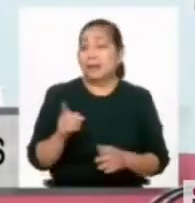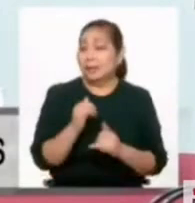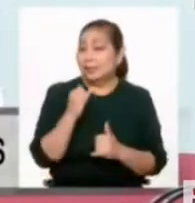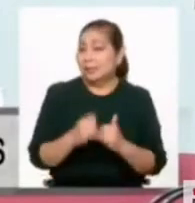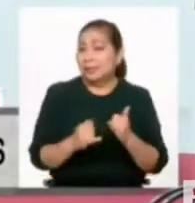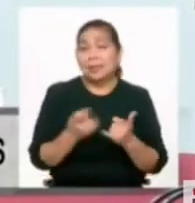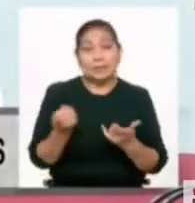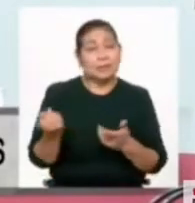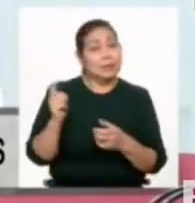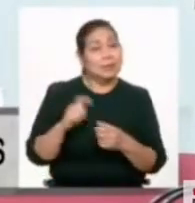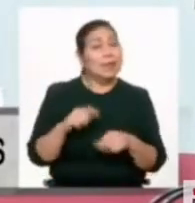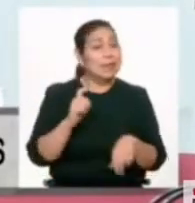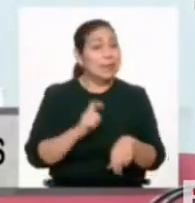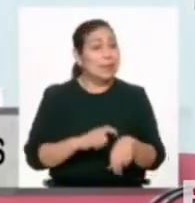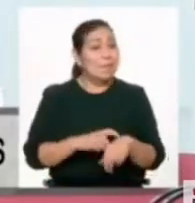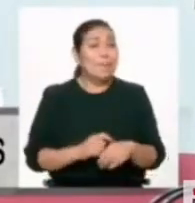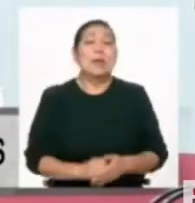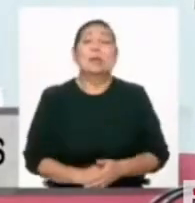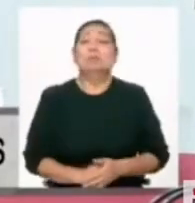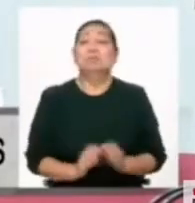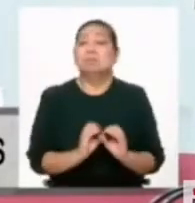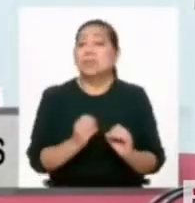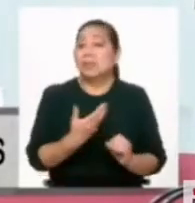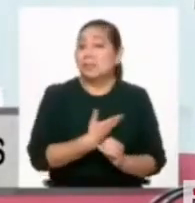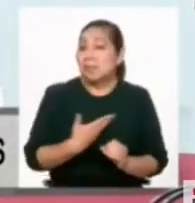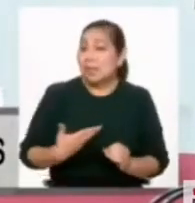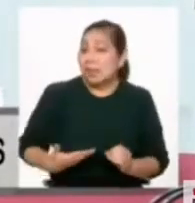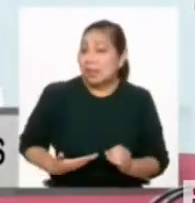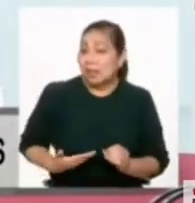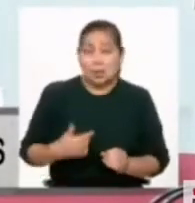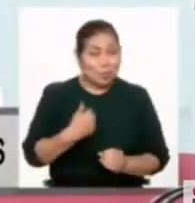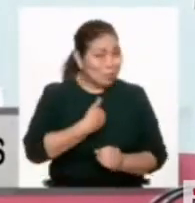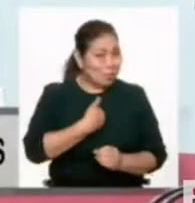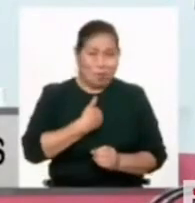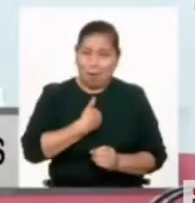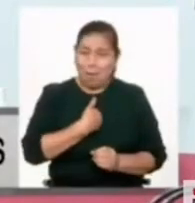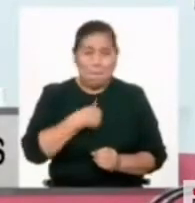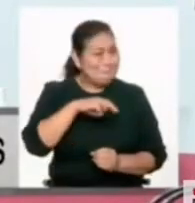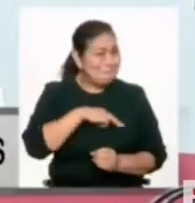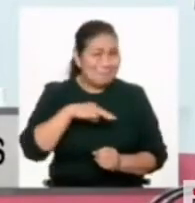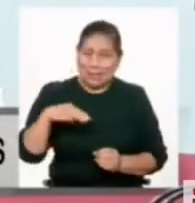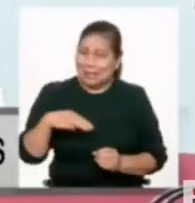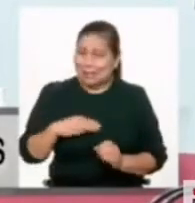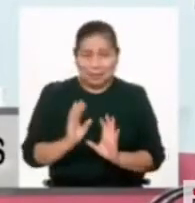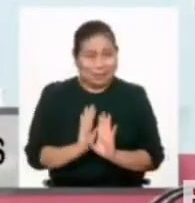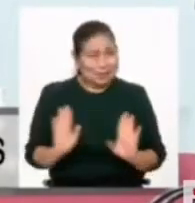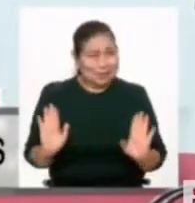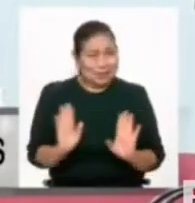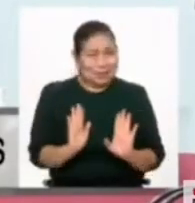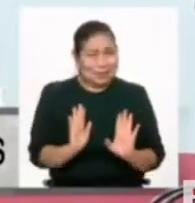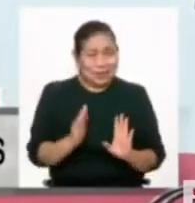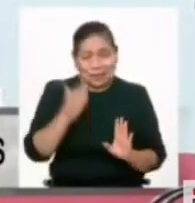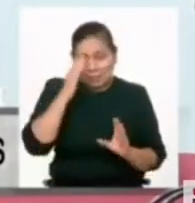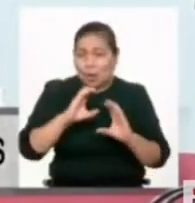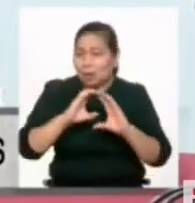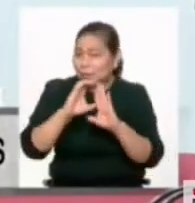Allí terminó, desde ese momento, ni el presidente, ni el que habla, ni los ministros estamos promoviendo la